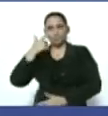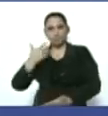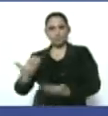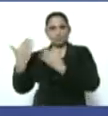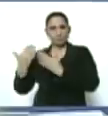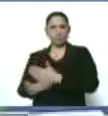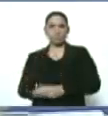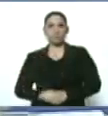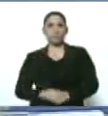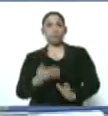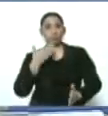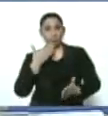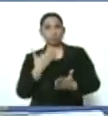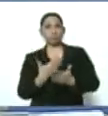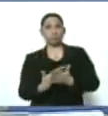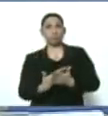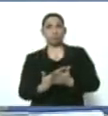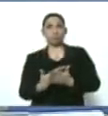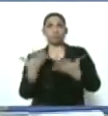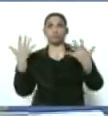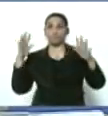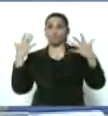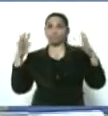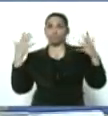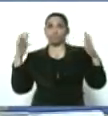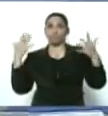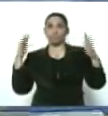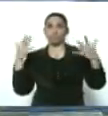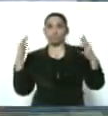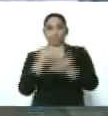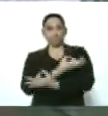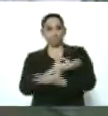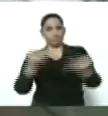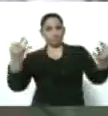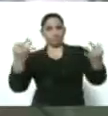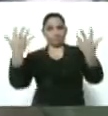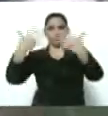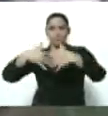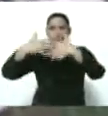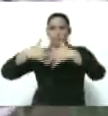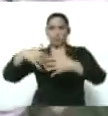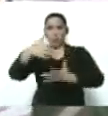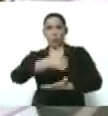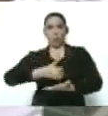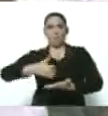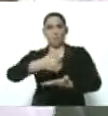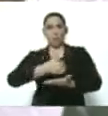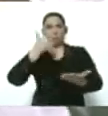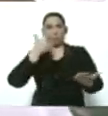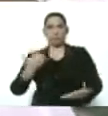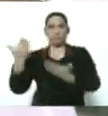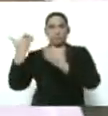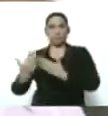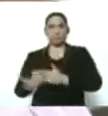presidente. Muchas gracias. Mando un aplauso a este doctor Gerardo Briceño, a la farmacéutica Yulimar Trompetero y a